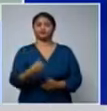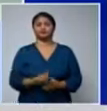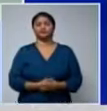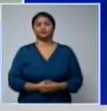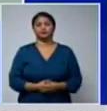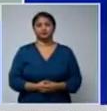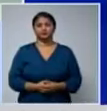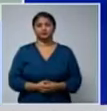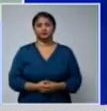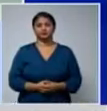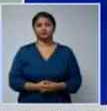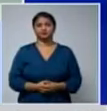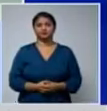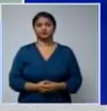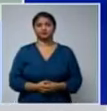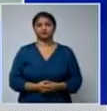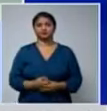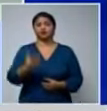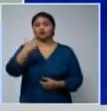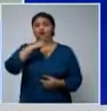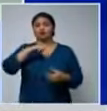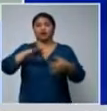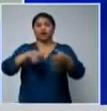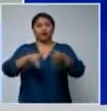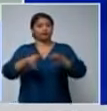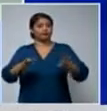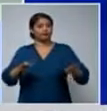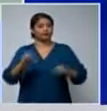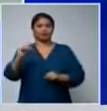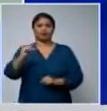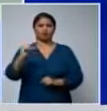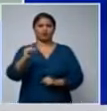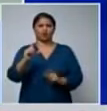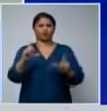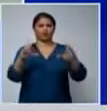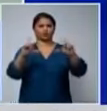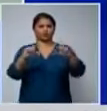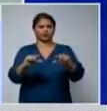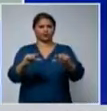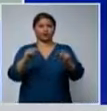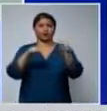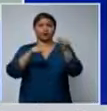Artemisa disminuyó los casos, 17 confirmados ayer,